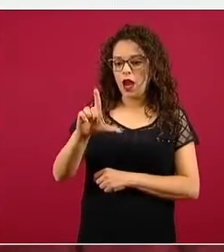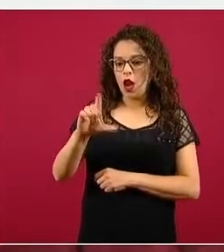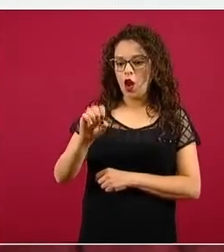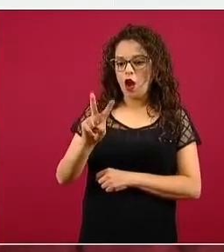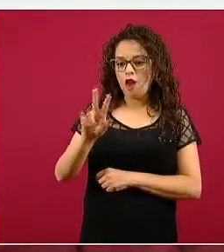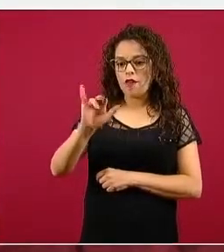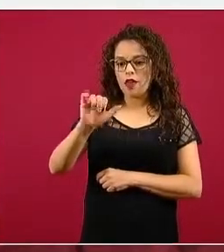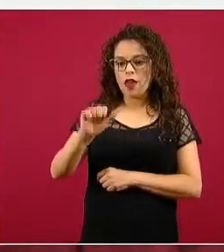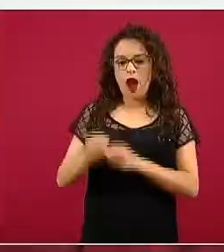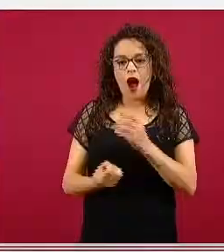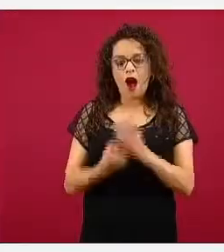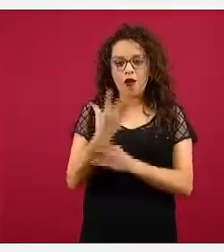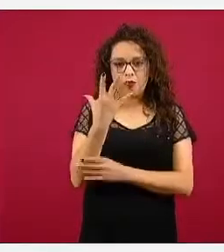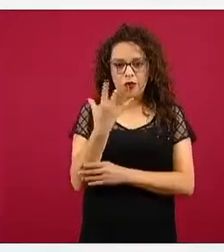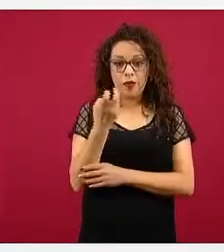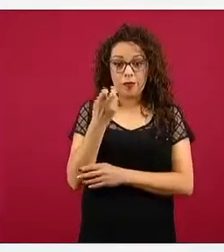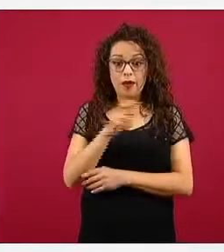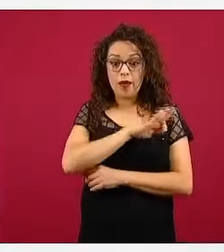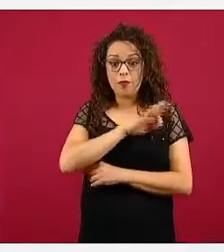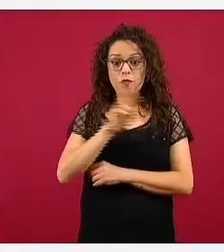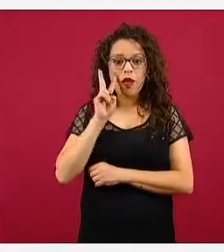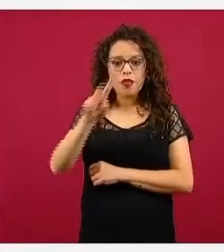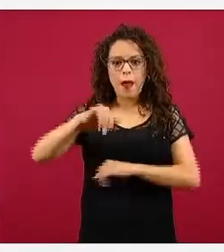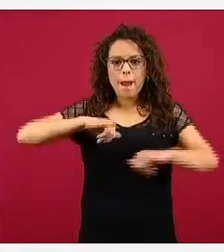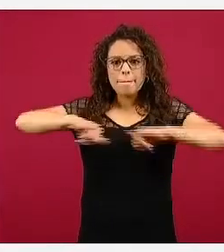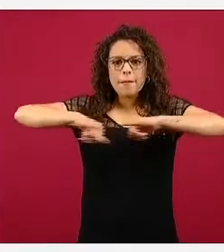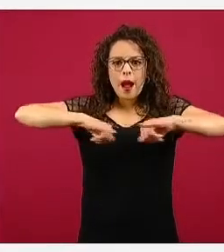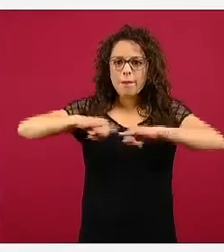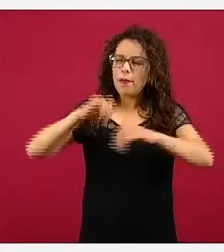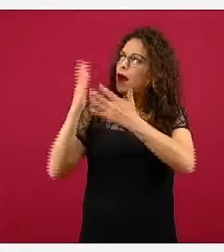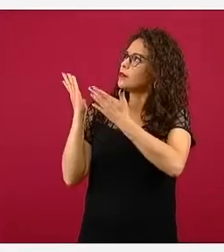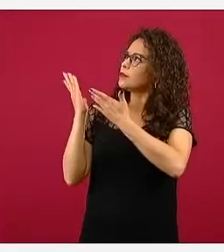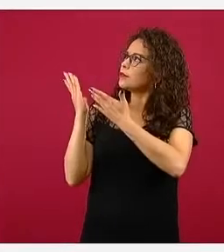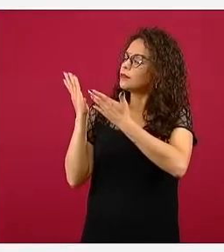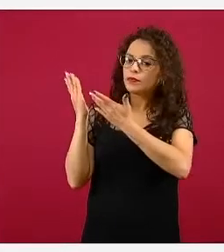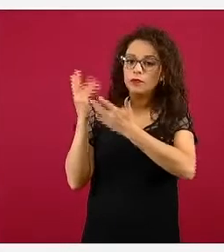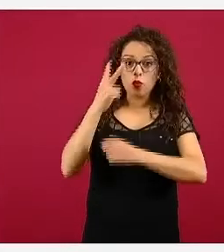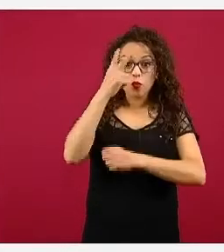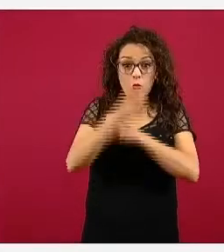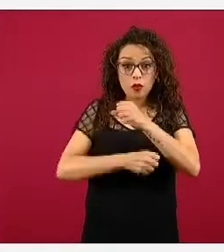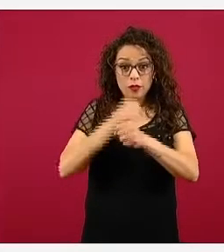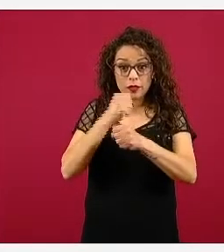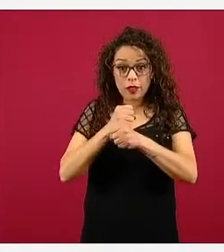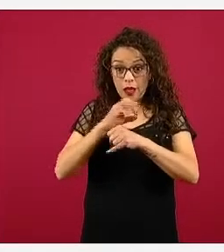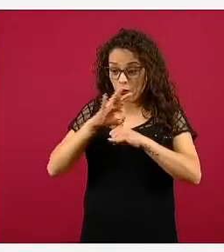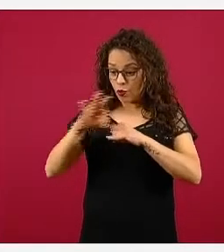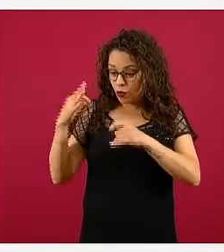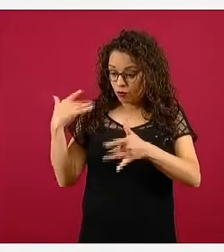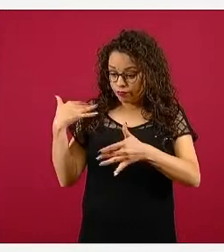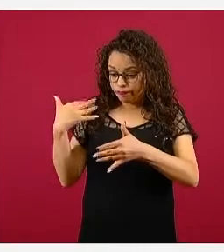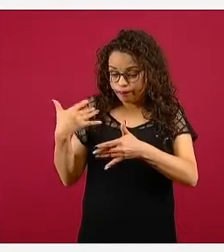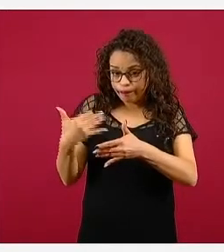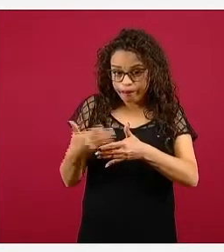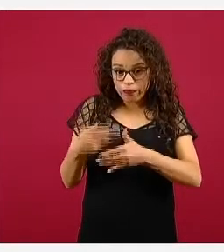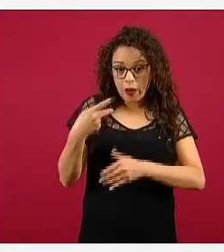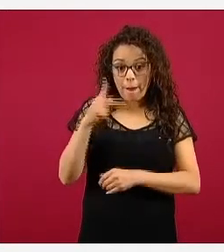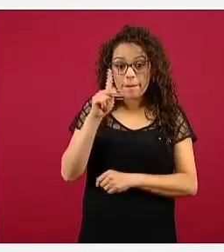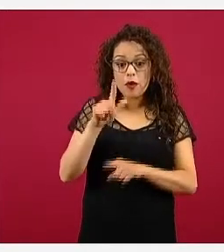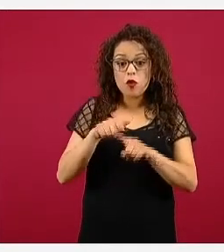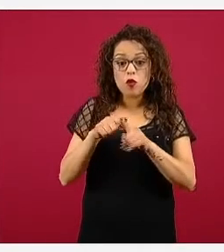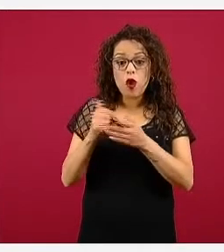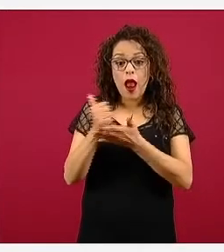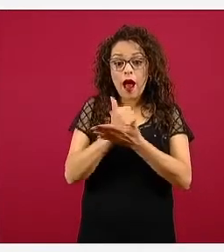mapa es toda la red de ciclovías en la ciudad que hemos expandido en los últimos 2 años, pero en azul está la ciclovía